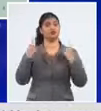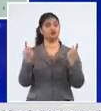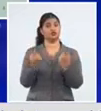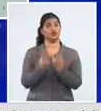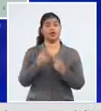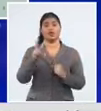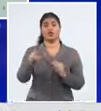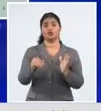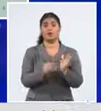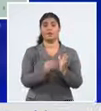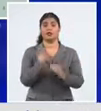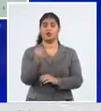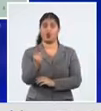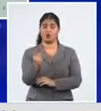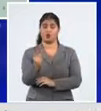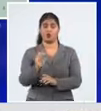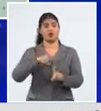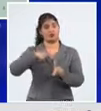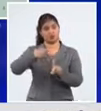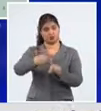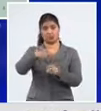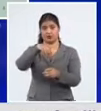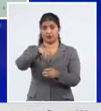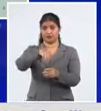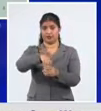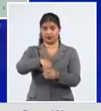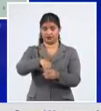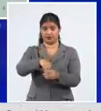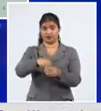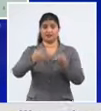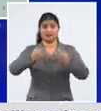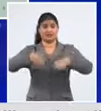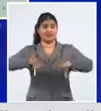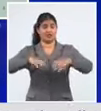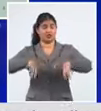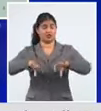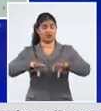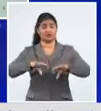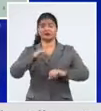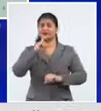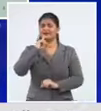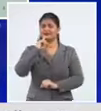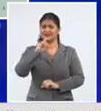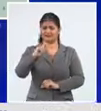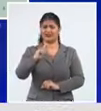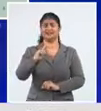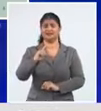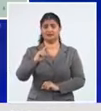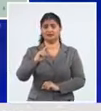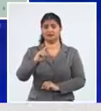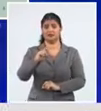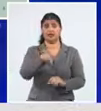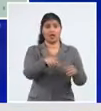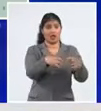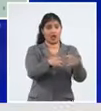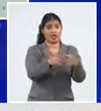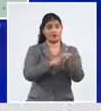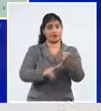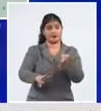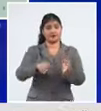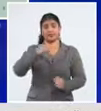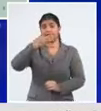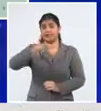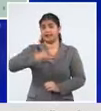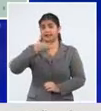sigue enfrentando una situación muy fuerte, como ellos lo han explicado, se están aplicando y